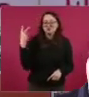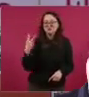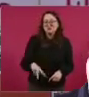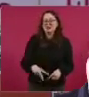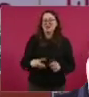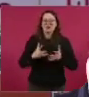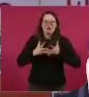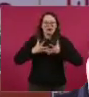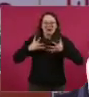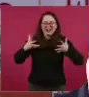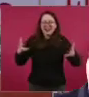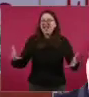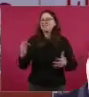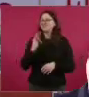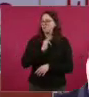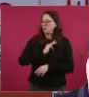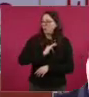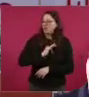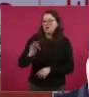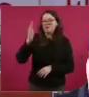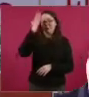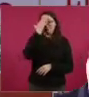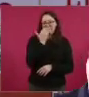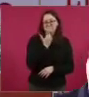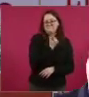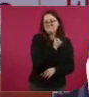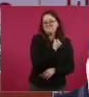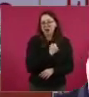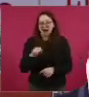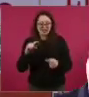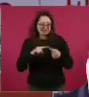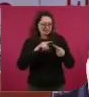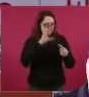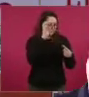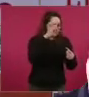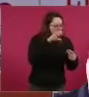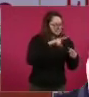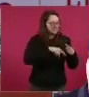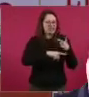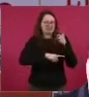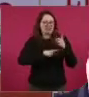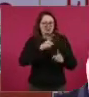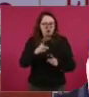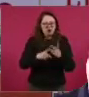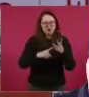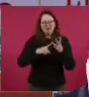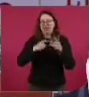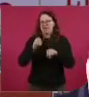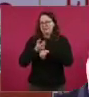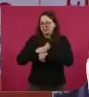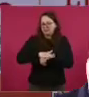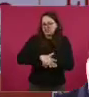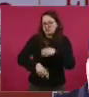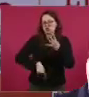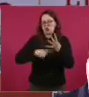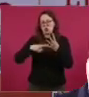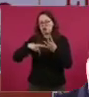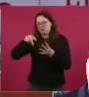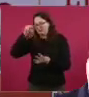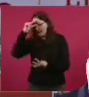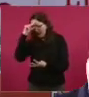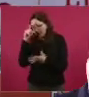las disciplinas que nos pongan enfrente. Científicas, deportivas, administrativas,